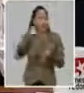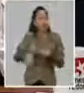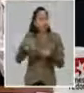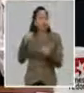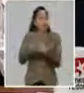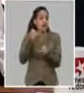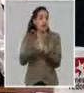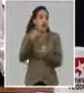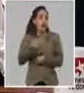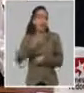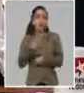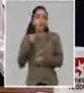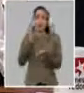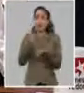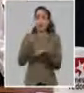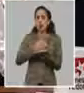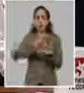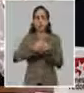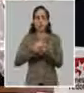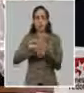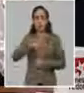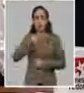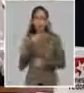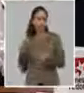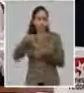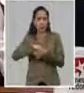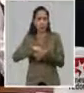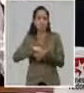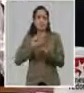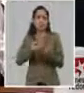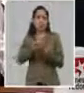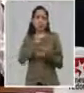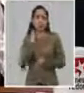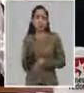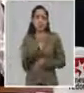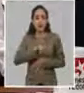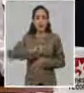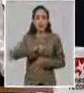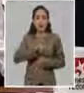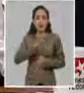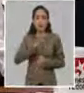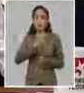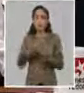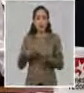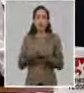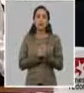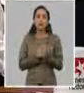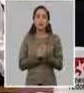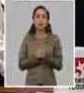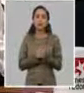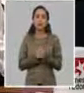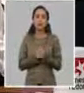de educación, del INDER, de cultura que se han incorporado. Y hoy podemos decir que, excepto 3.400 censados